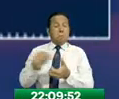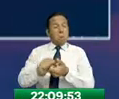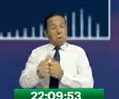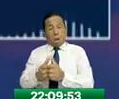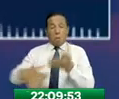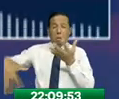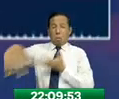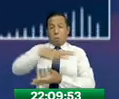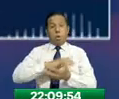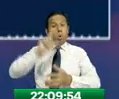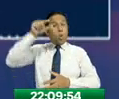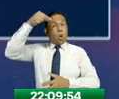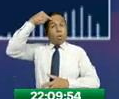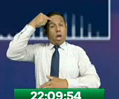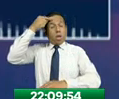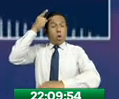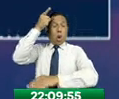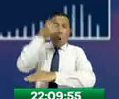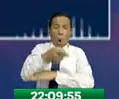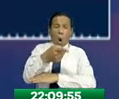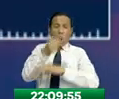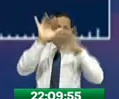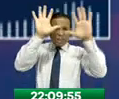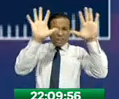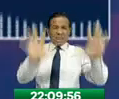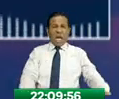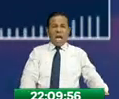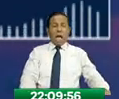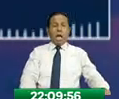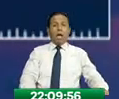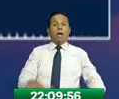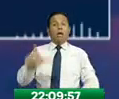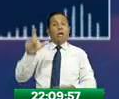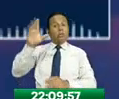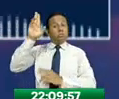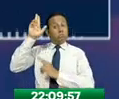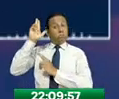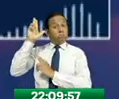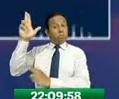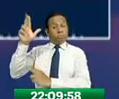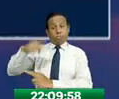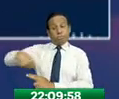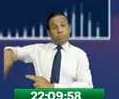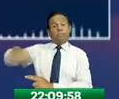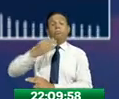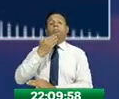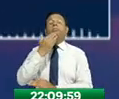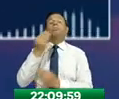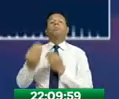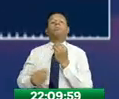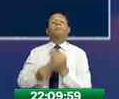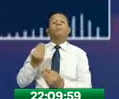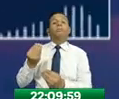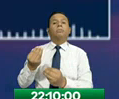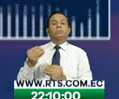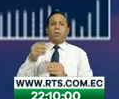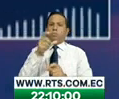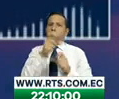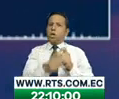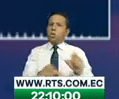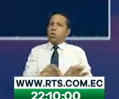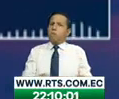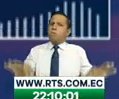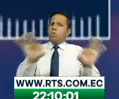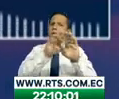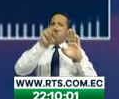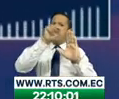Nacional, debe observar normas de comportamiento, se conocen como las ROE, y esto no